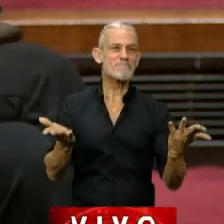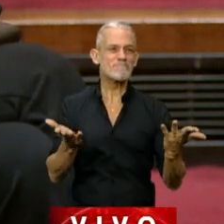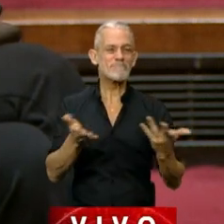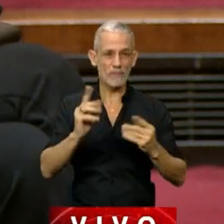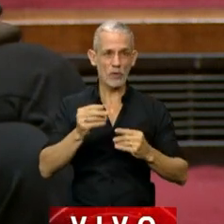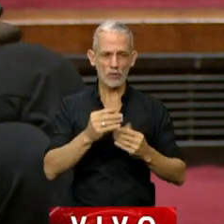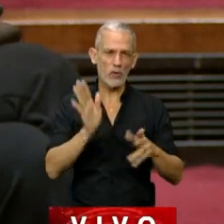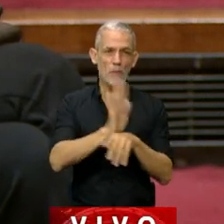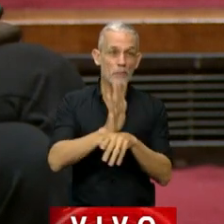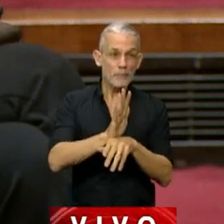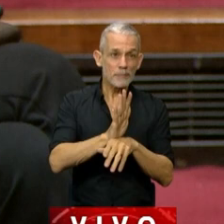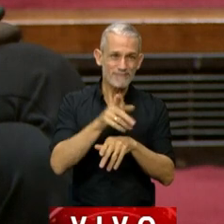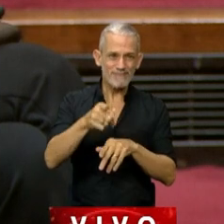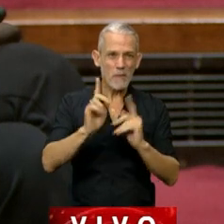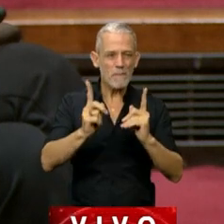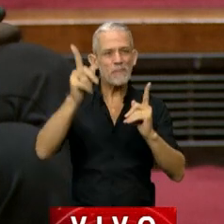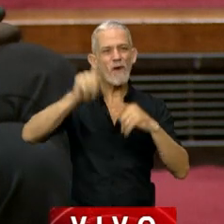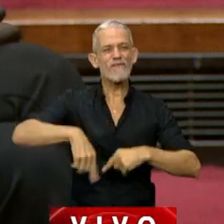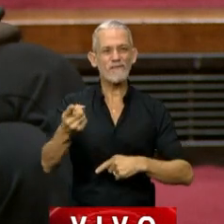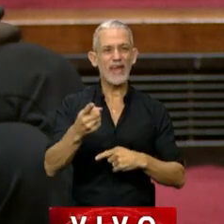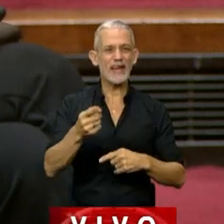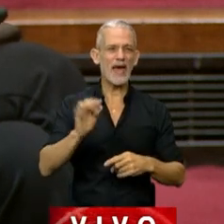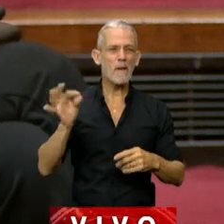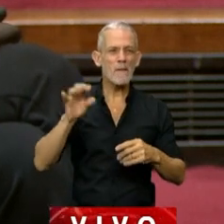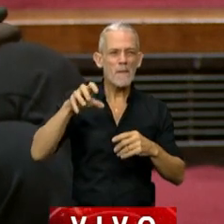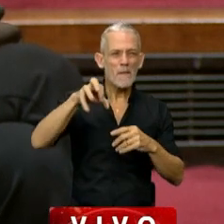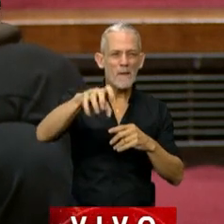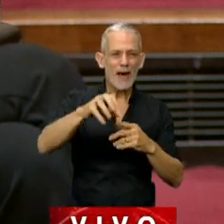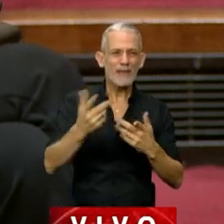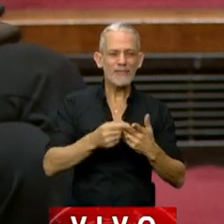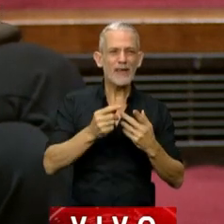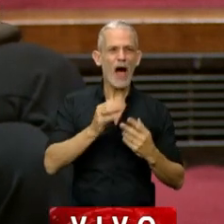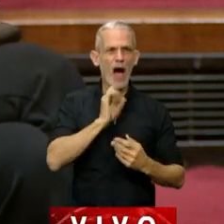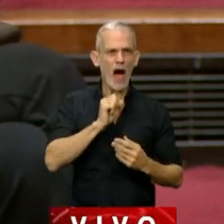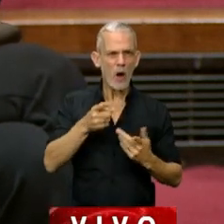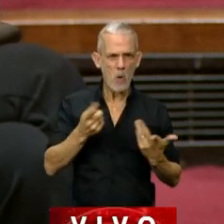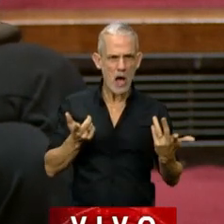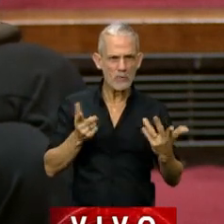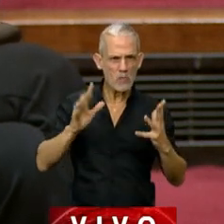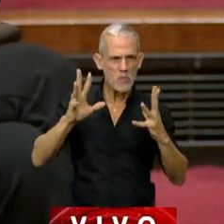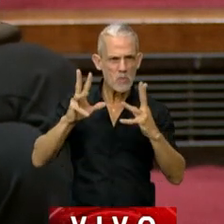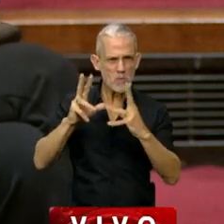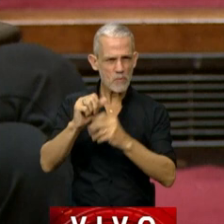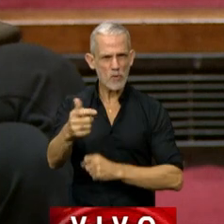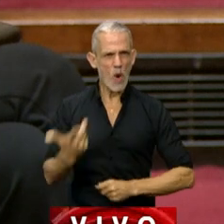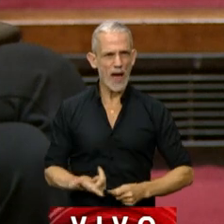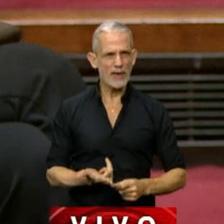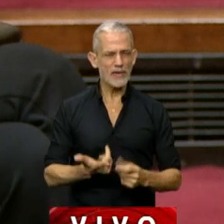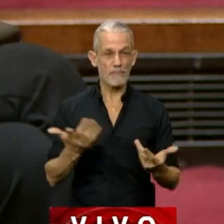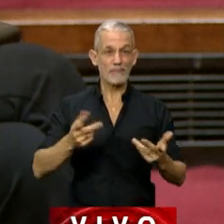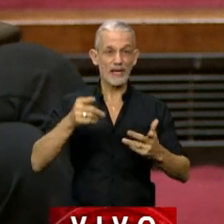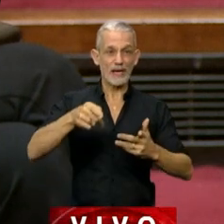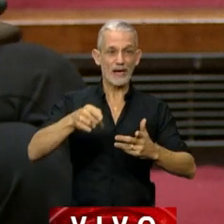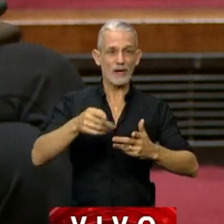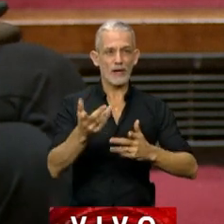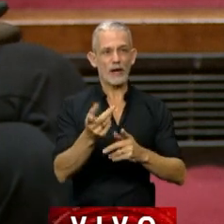alimentando fuertemente la resistencia antimicrobiana. Hablábamos recién de la